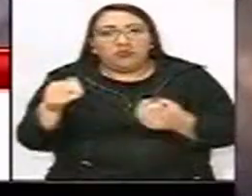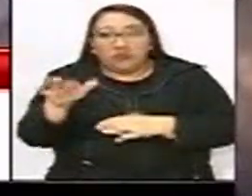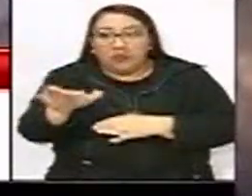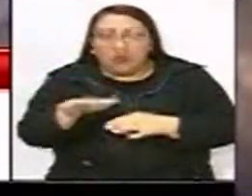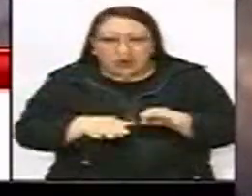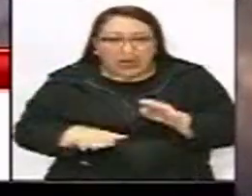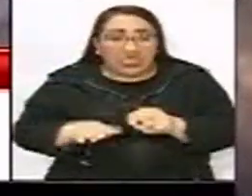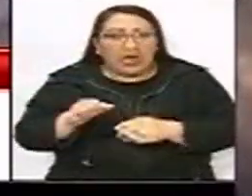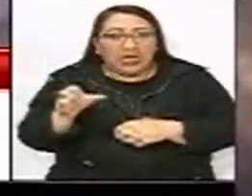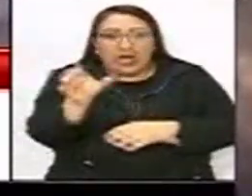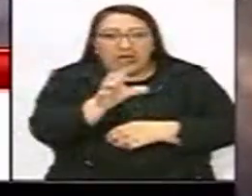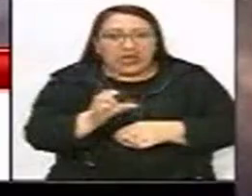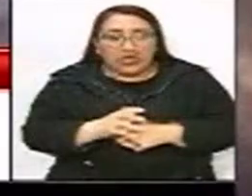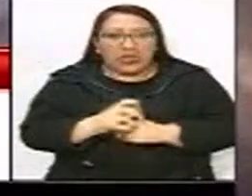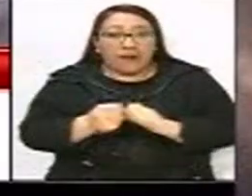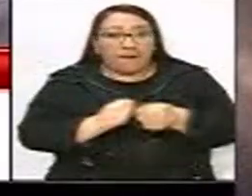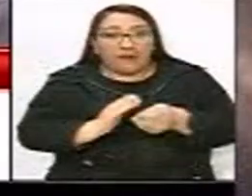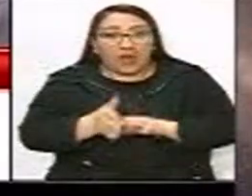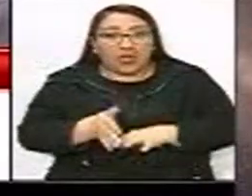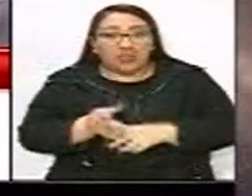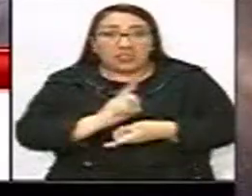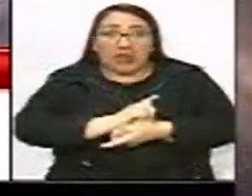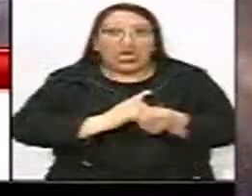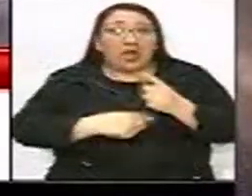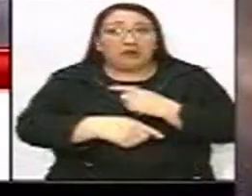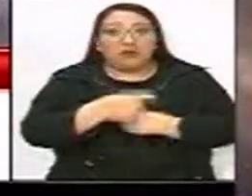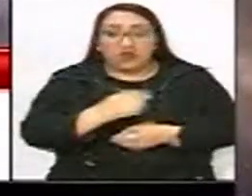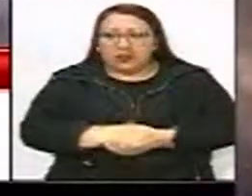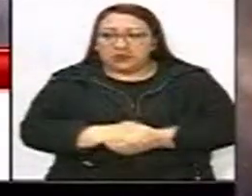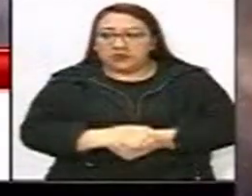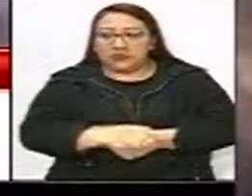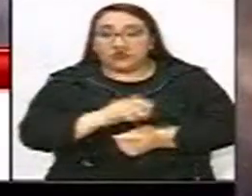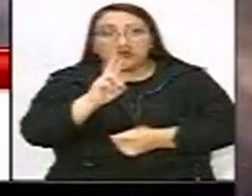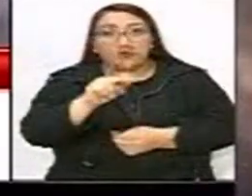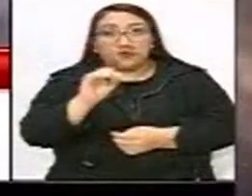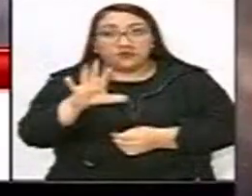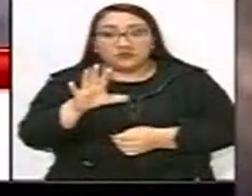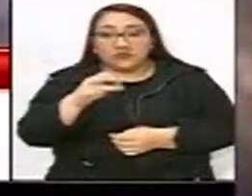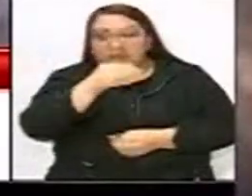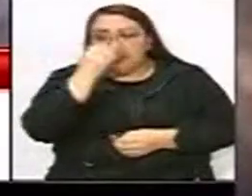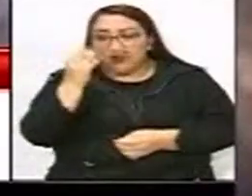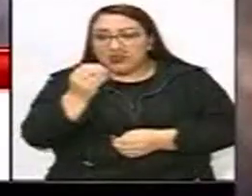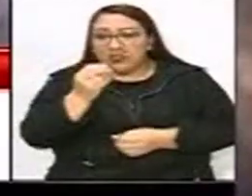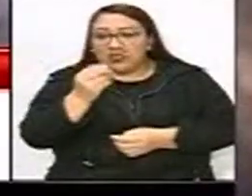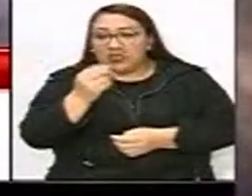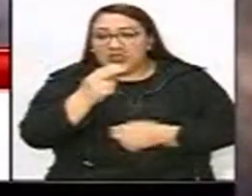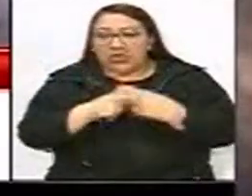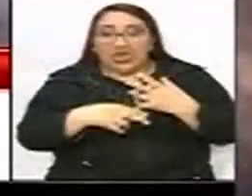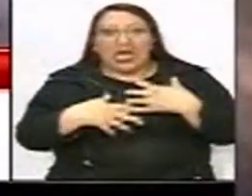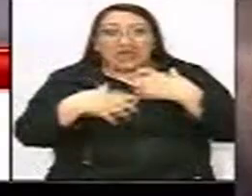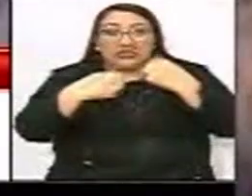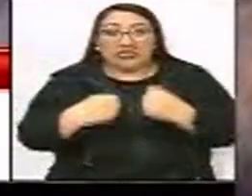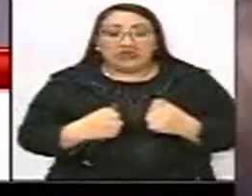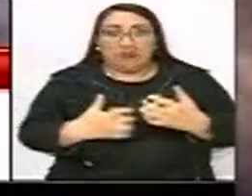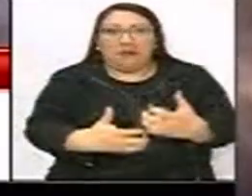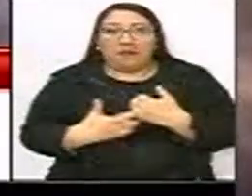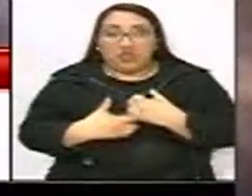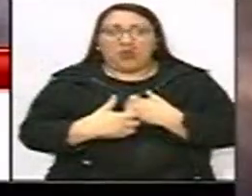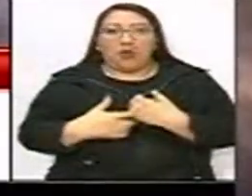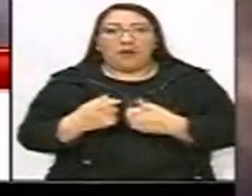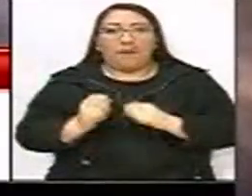peaje, están revertiendo los peajes. Desde 2005 en Francia está nacionalizando, está